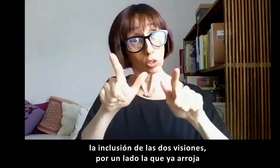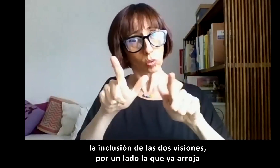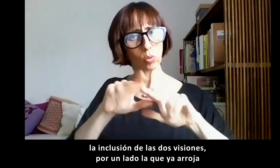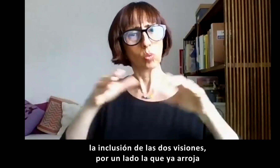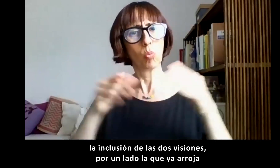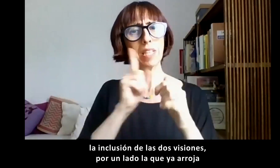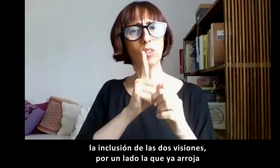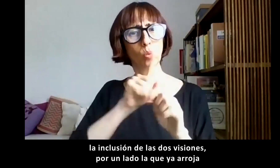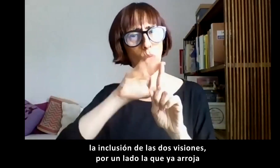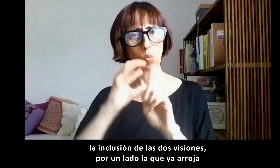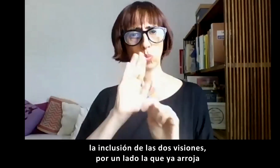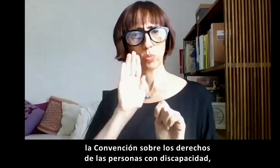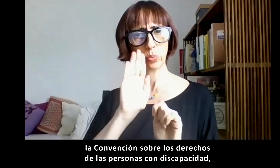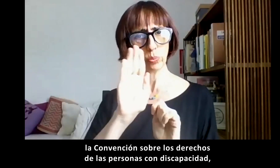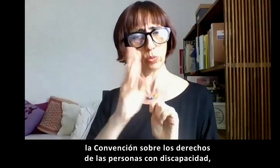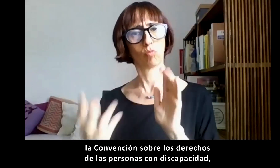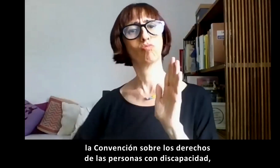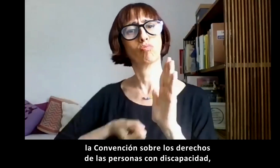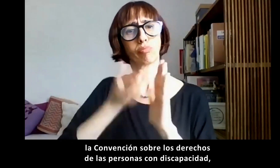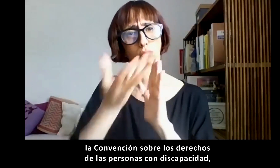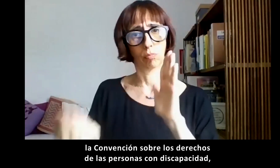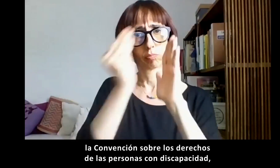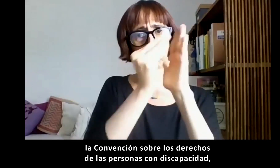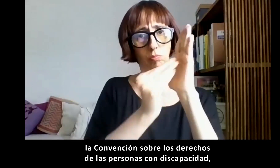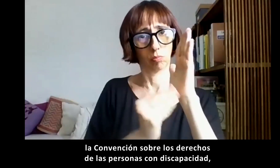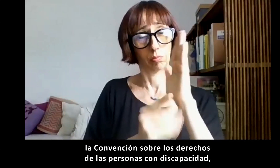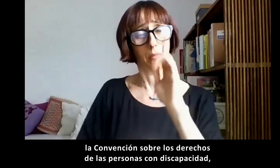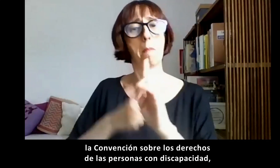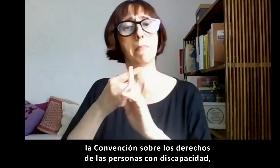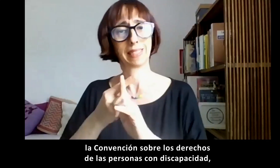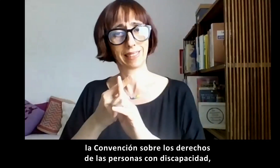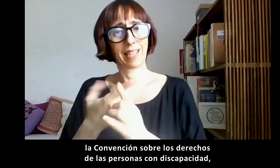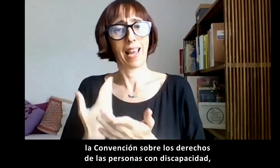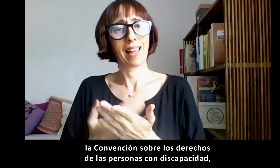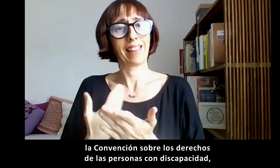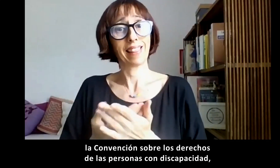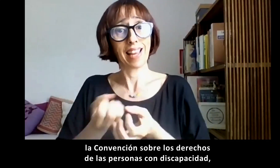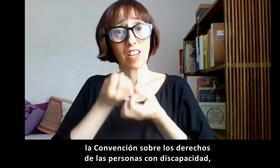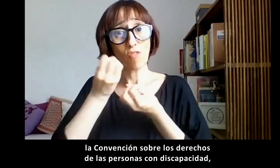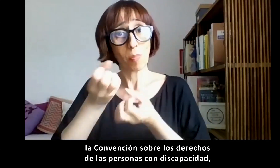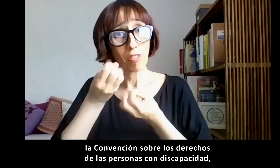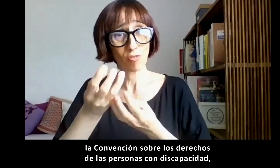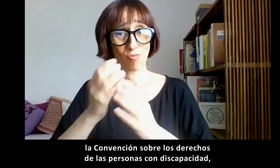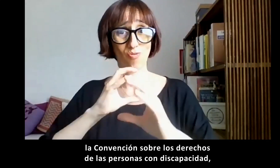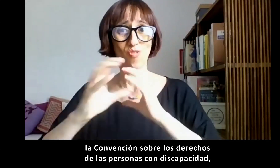visiones. Por un lado, la que ya arroja la Convención sobre Derechos de las Personas con Discapacidad, un punto de